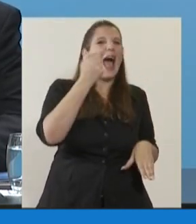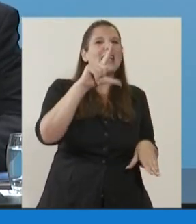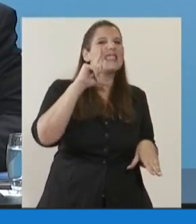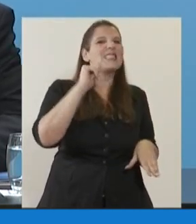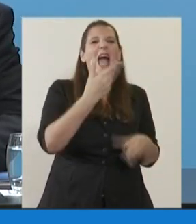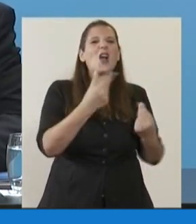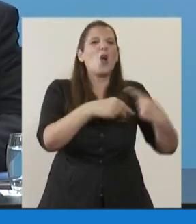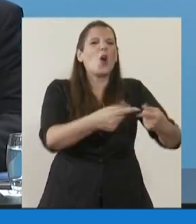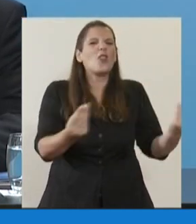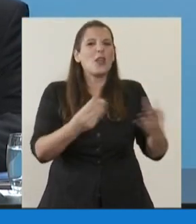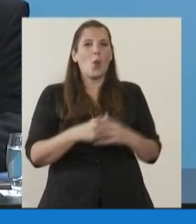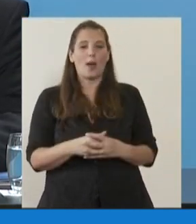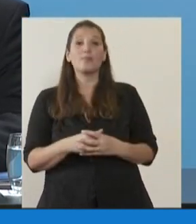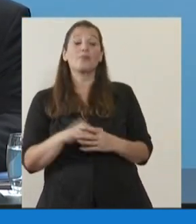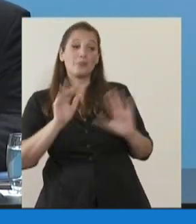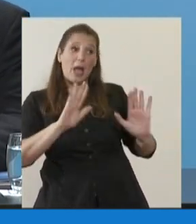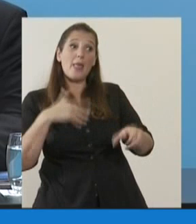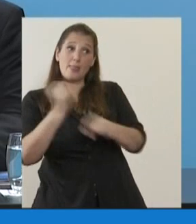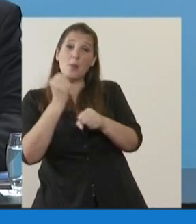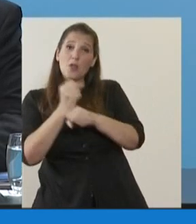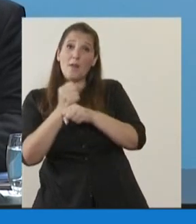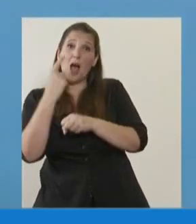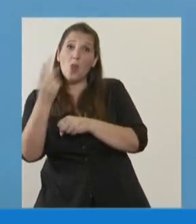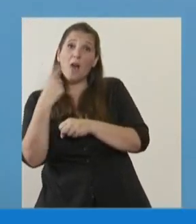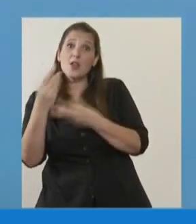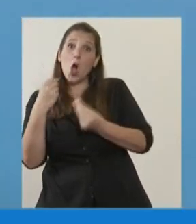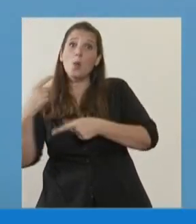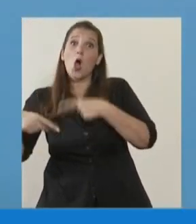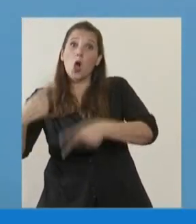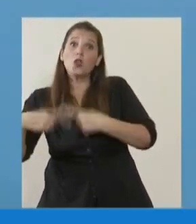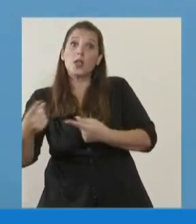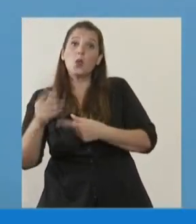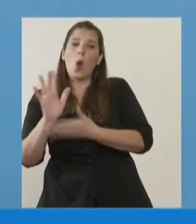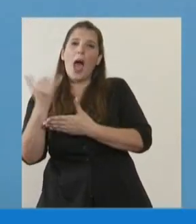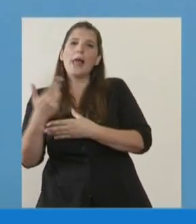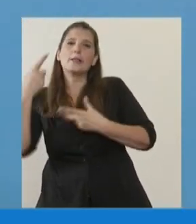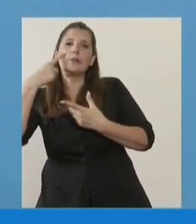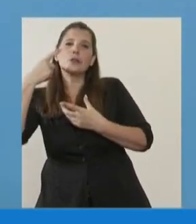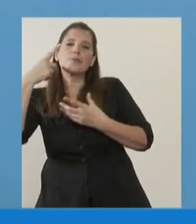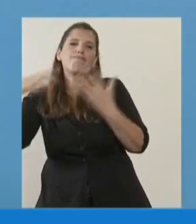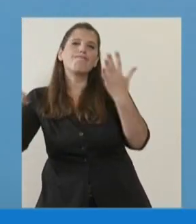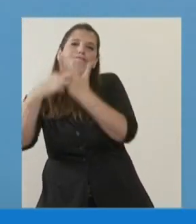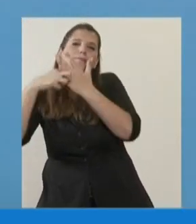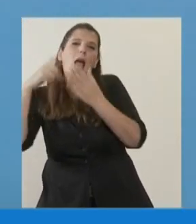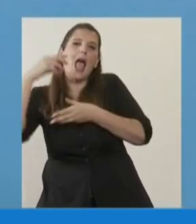elementos, seguimos trabajando, estamos trabajando con lo que es el Departamento de Auditoría Interna de la compañía.